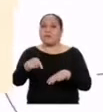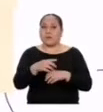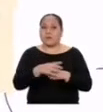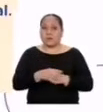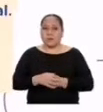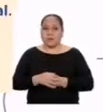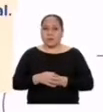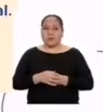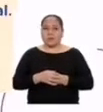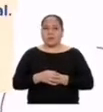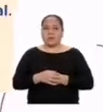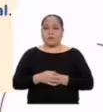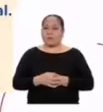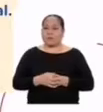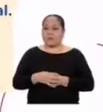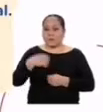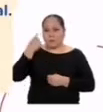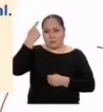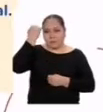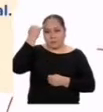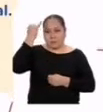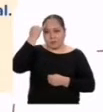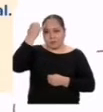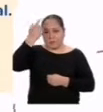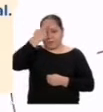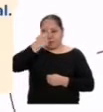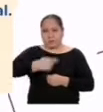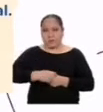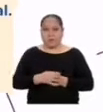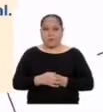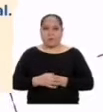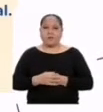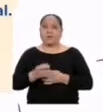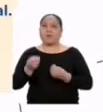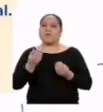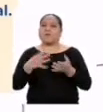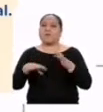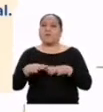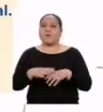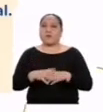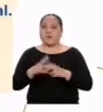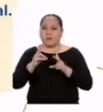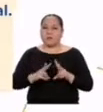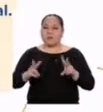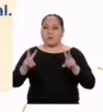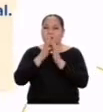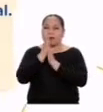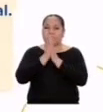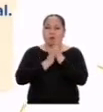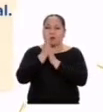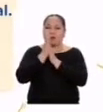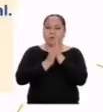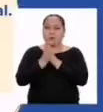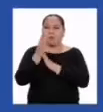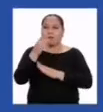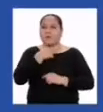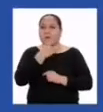o disposición personal, estado o calidad de algo, y voluntad, deseo,